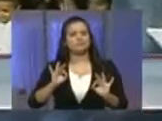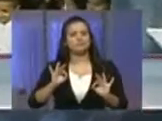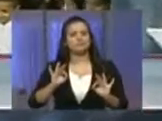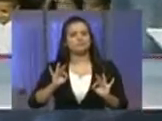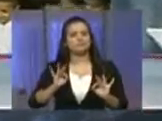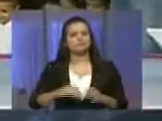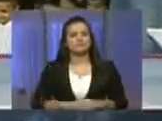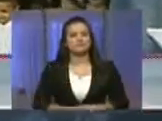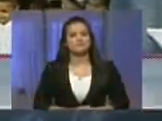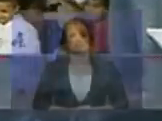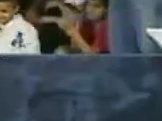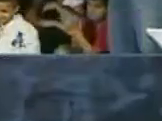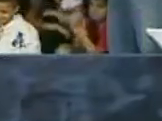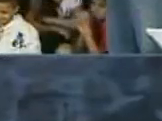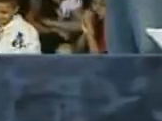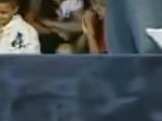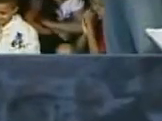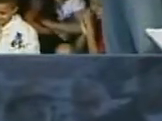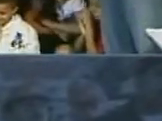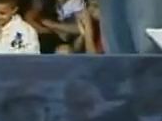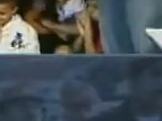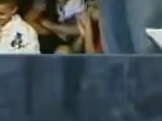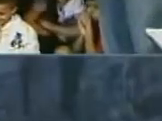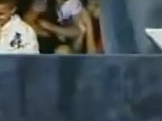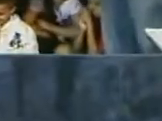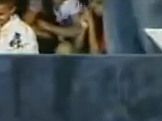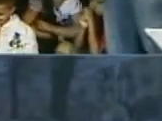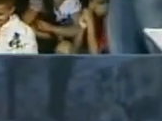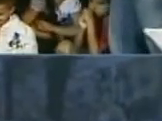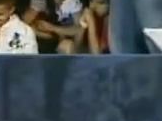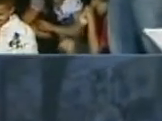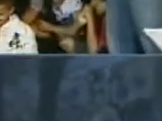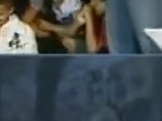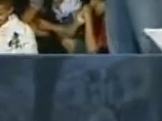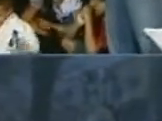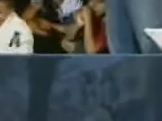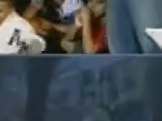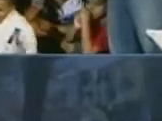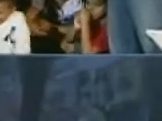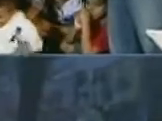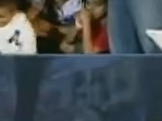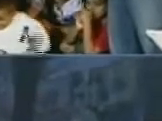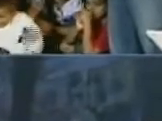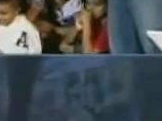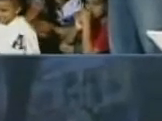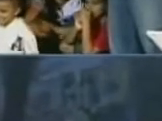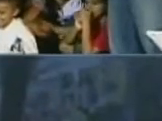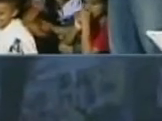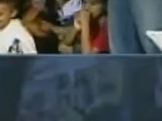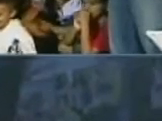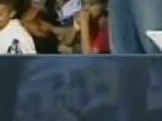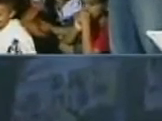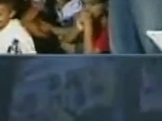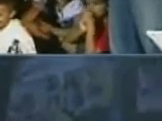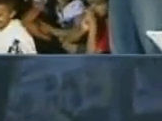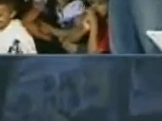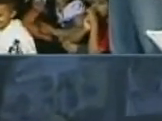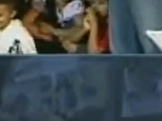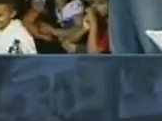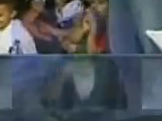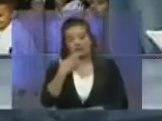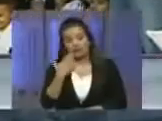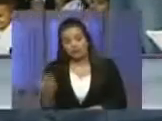realidad y le quiero dar gracias a mis vecinas a mi vecino que pusieron un grano de arena Gracias